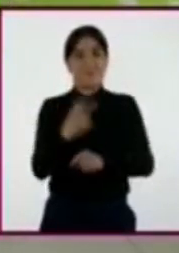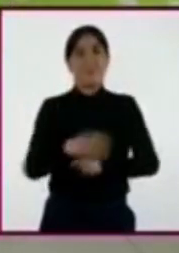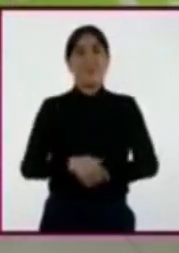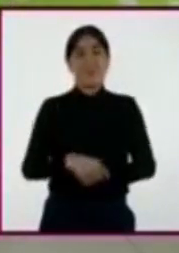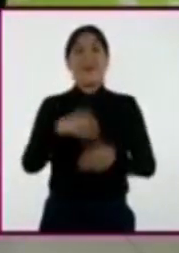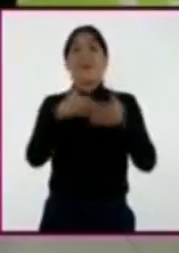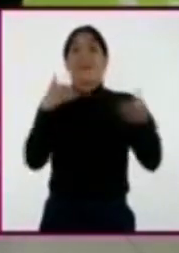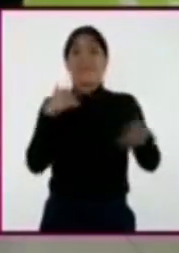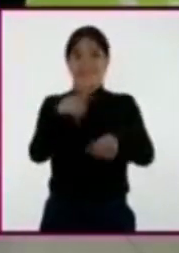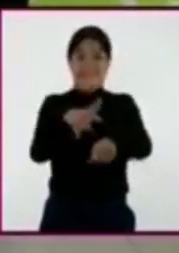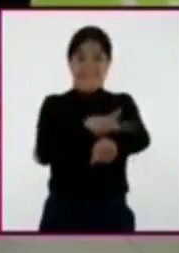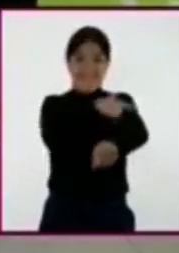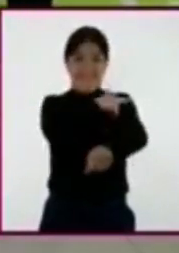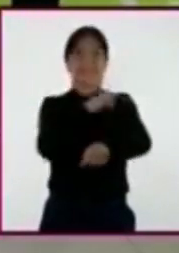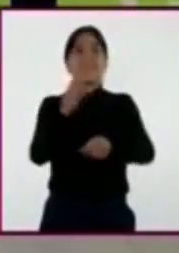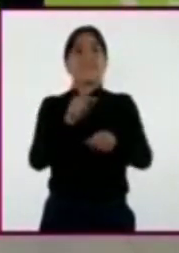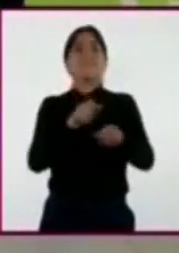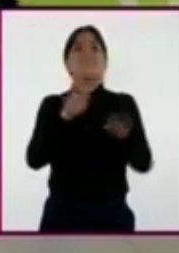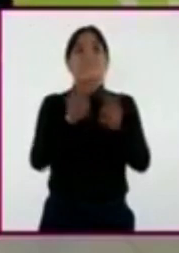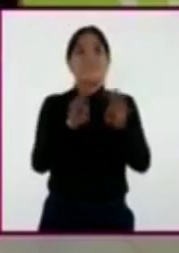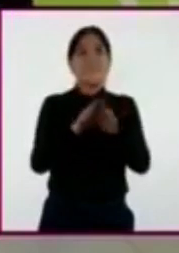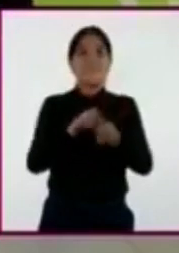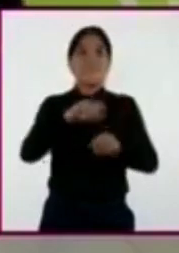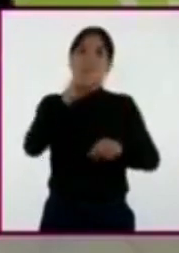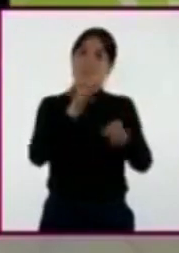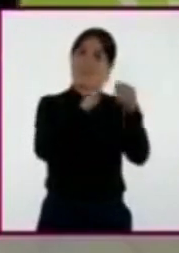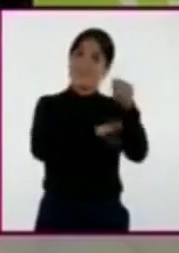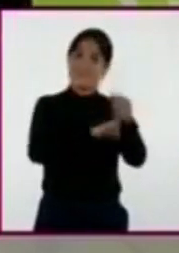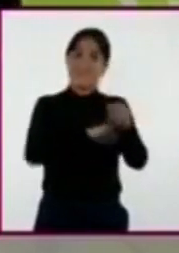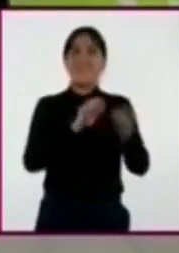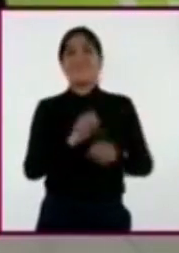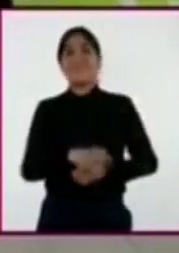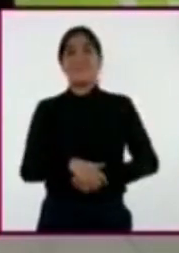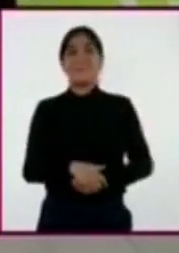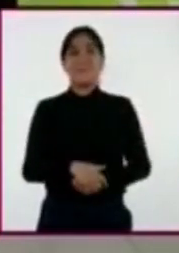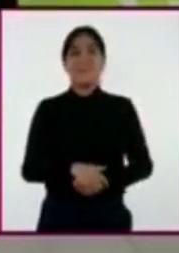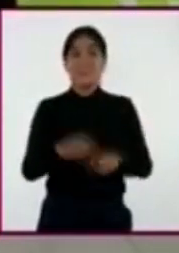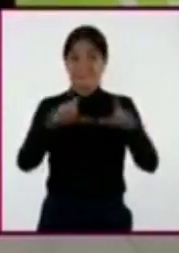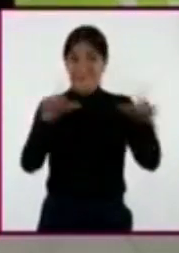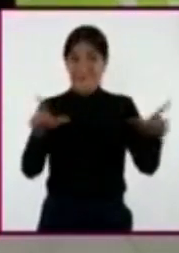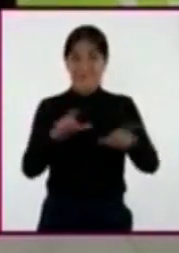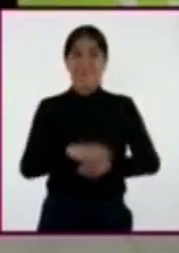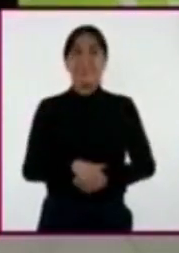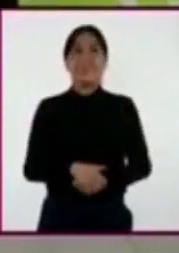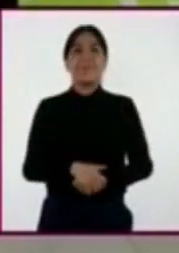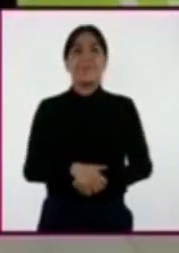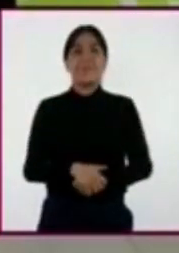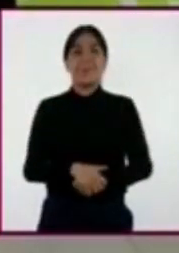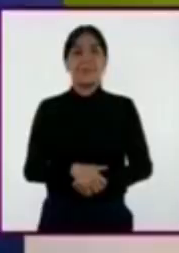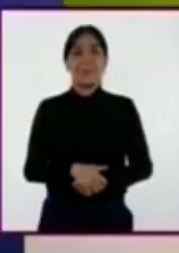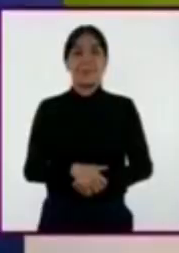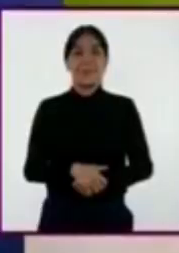de la calceta, trabajemos el lado contrario. ¿Están listos? Comenzamos y